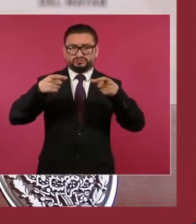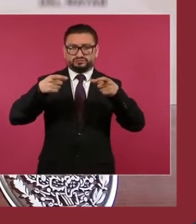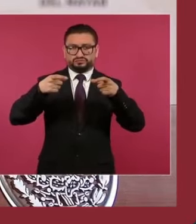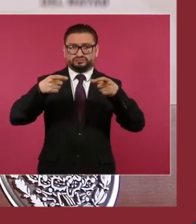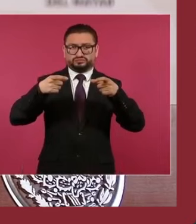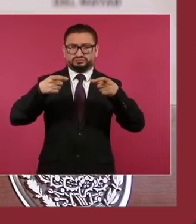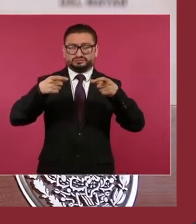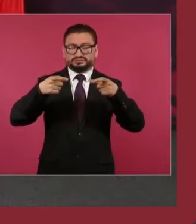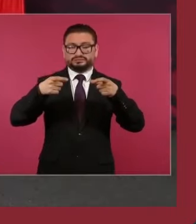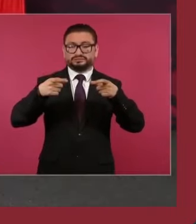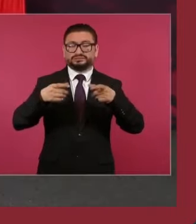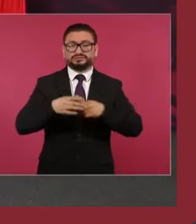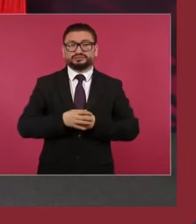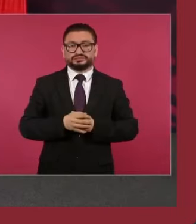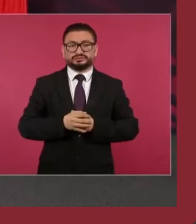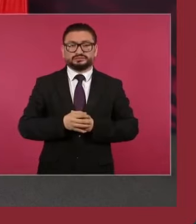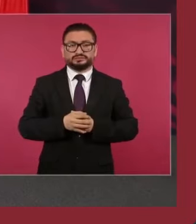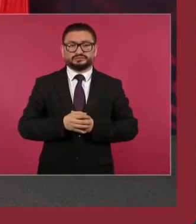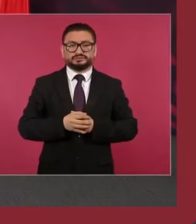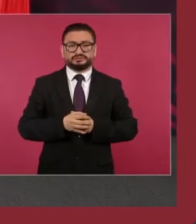Lingones de oro.